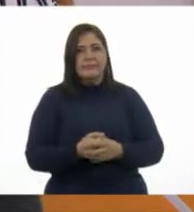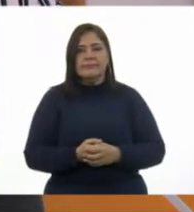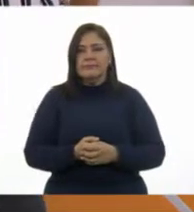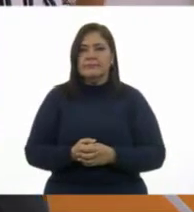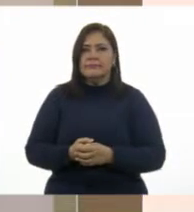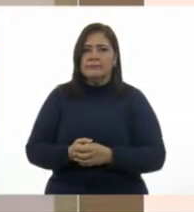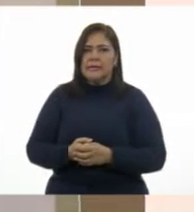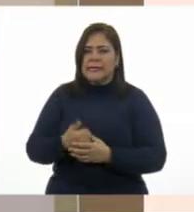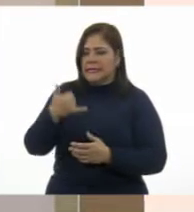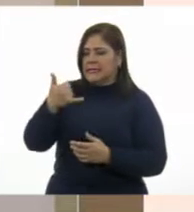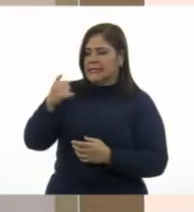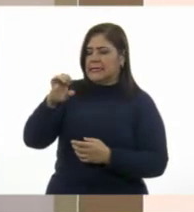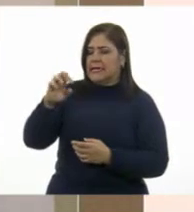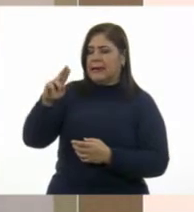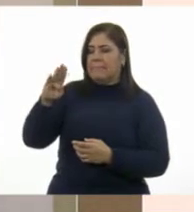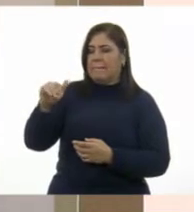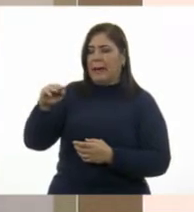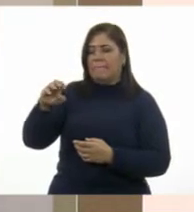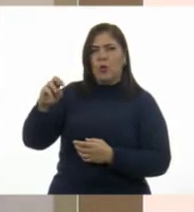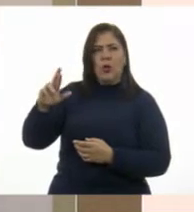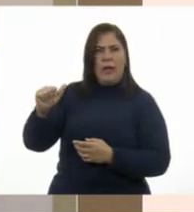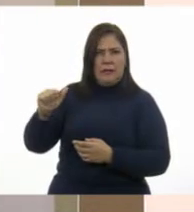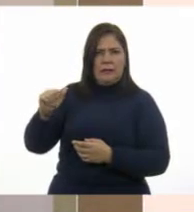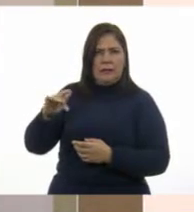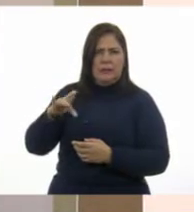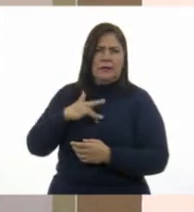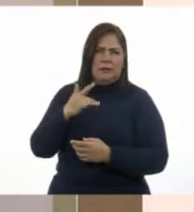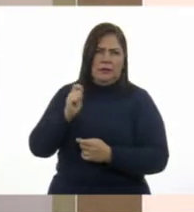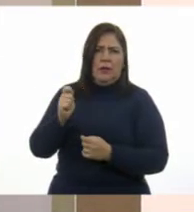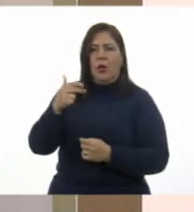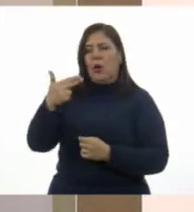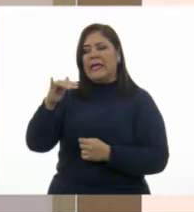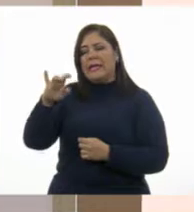Que es yerba mora. Yerba mora.